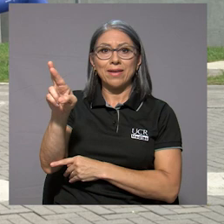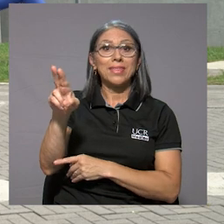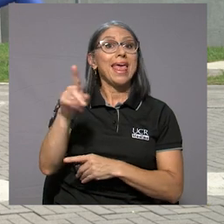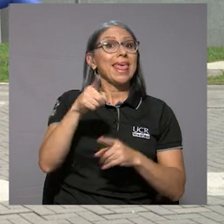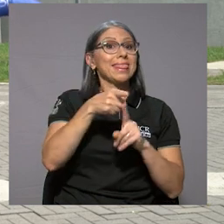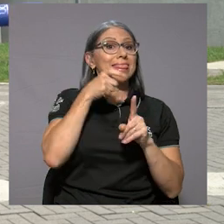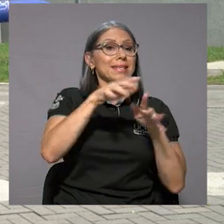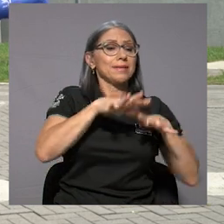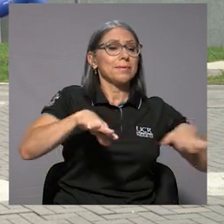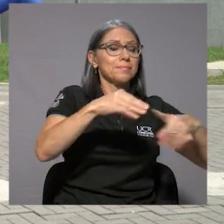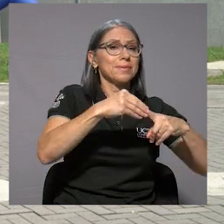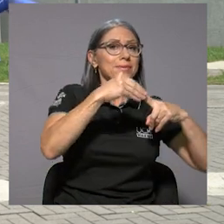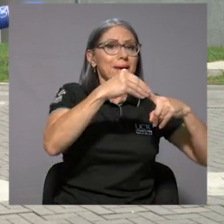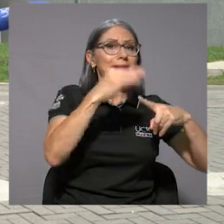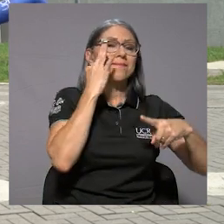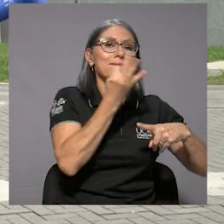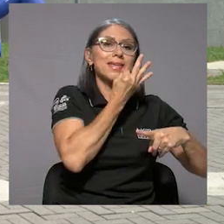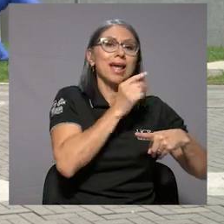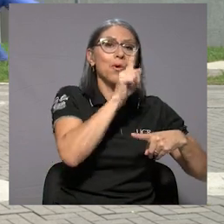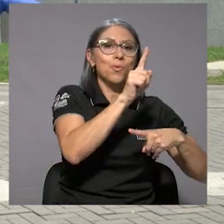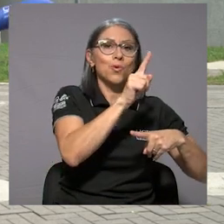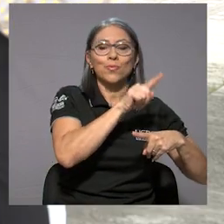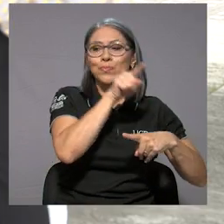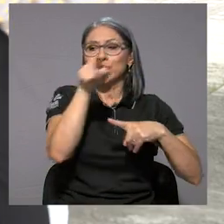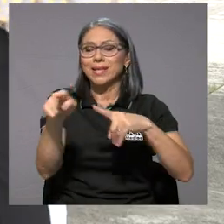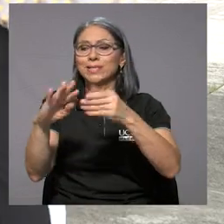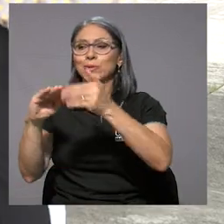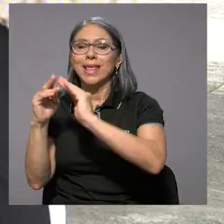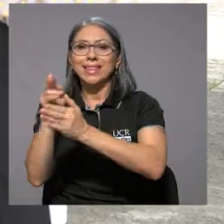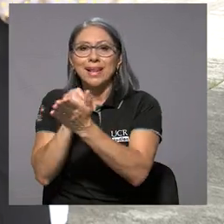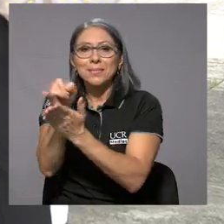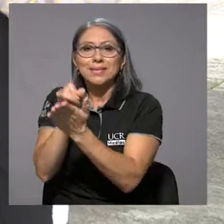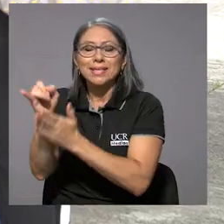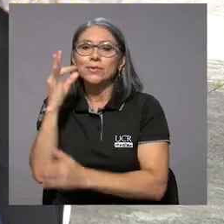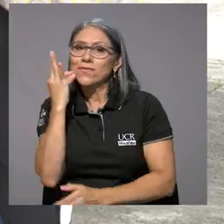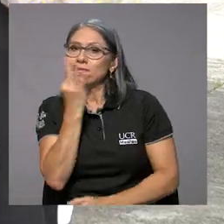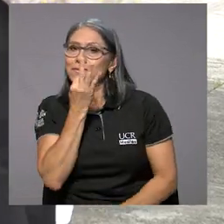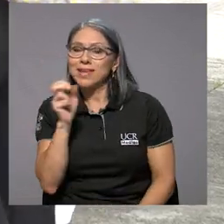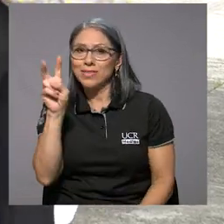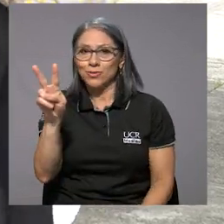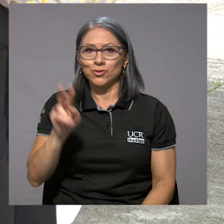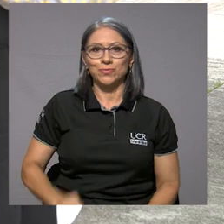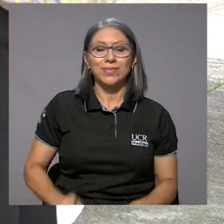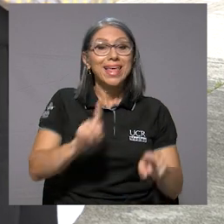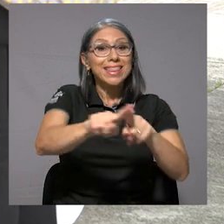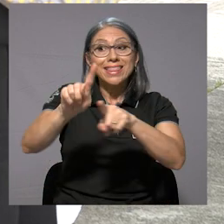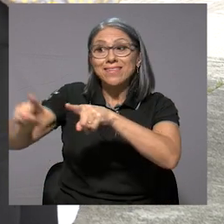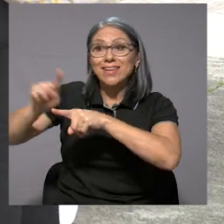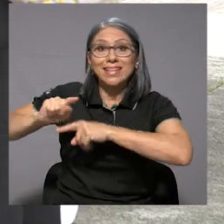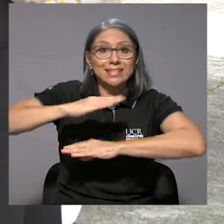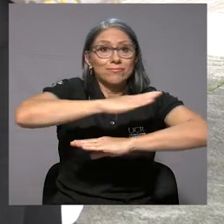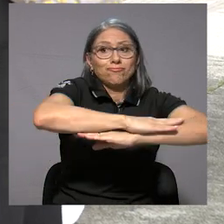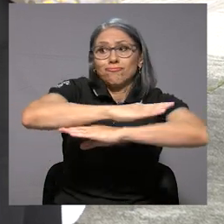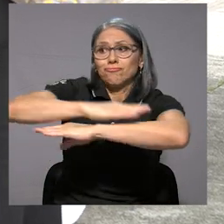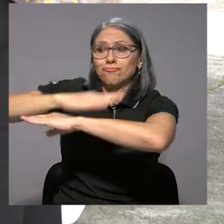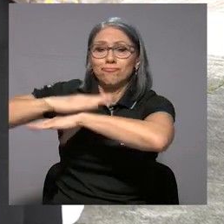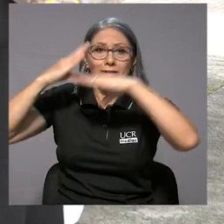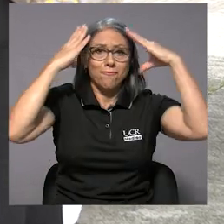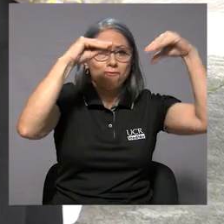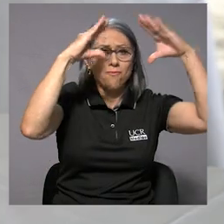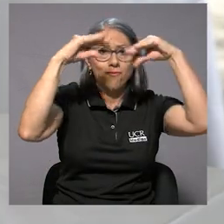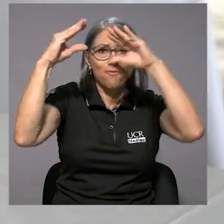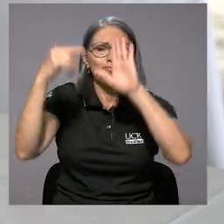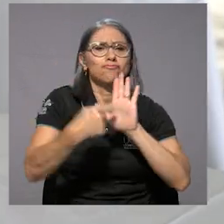Finca 1 y la Ciudad de la Investigación en Finca 2. En los diferentes puestos de información se exhibieron algunos